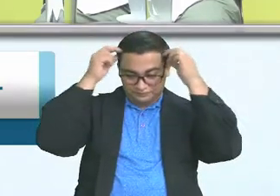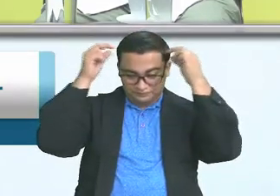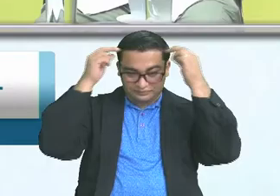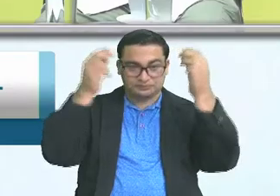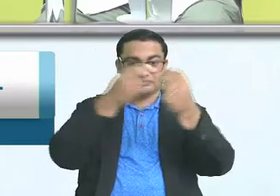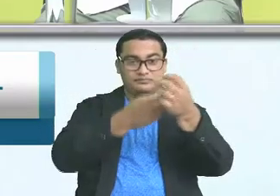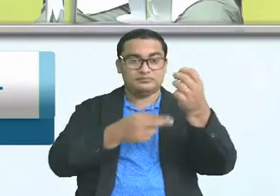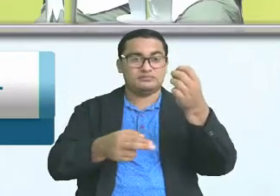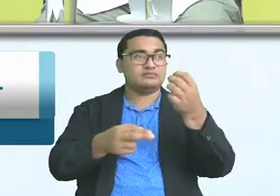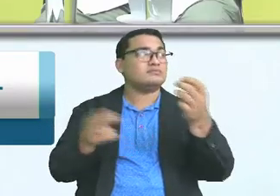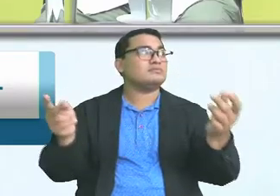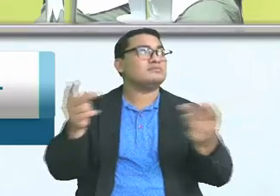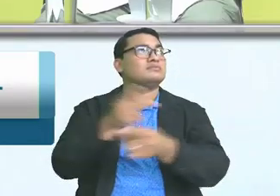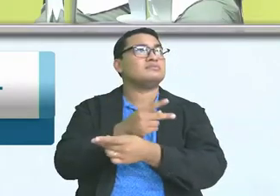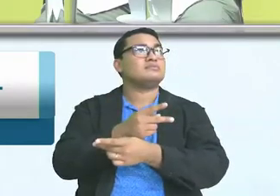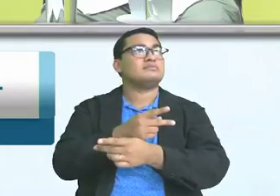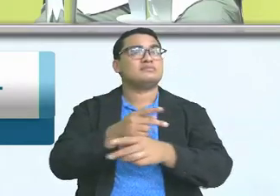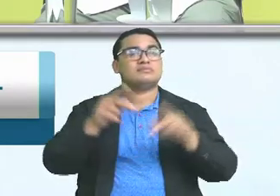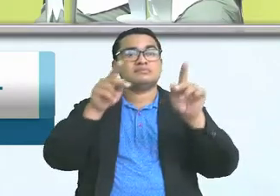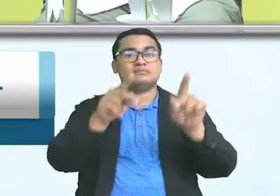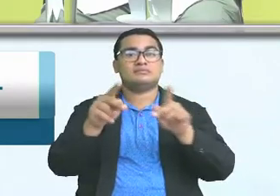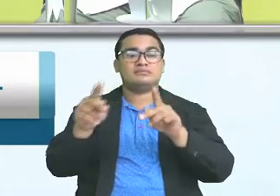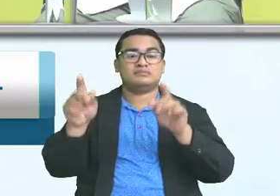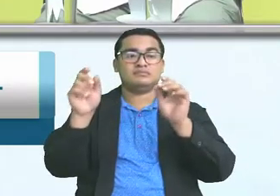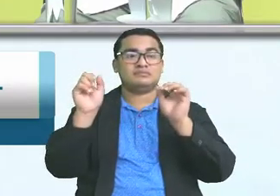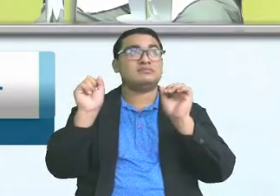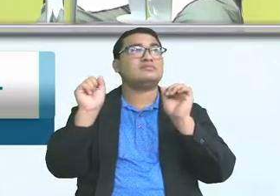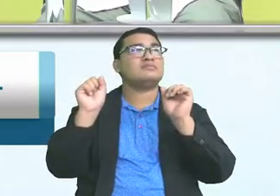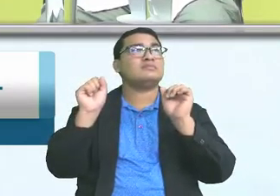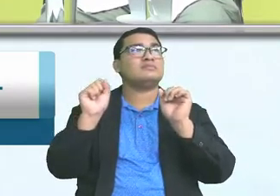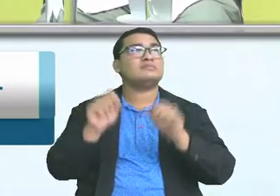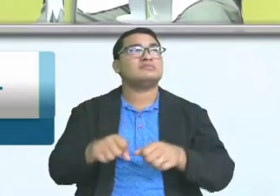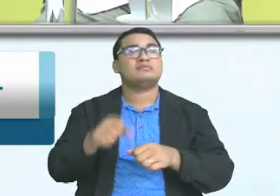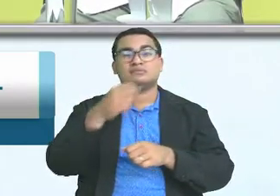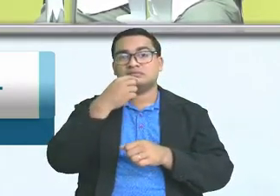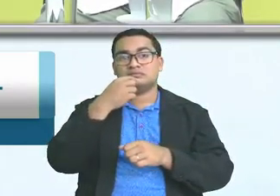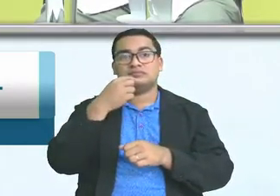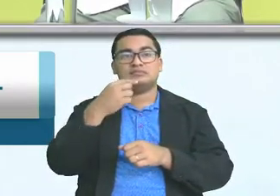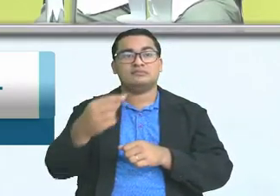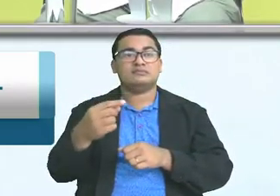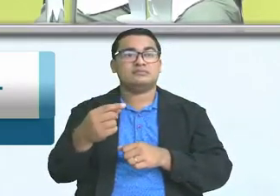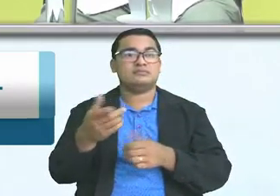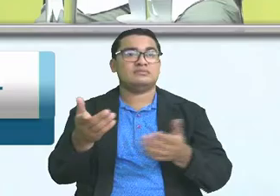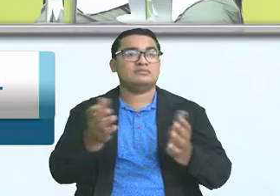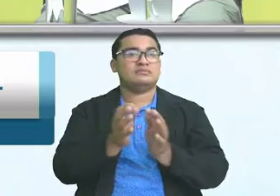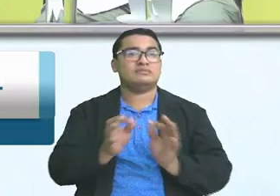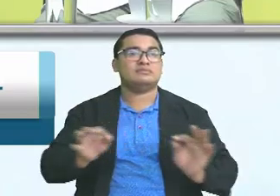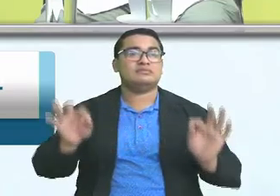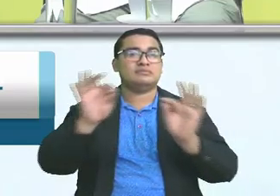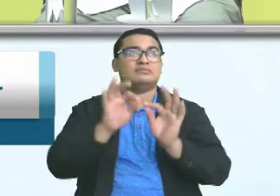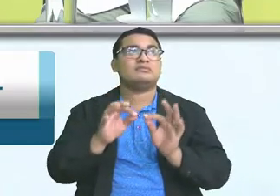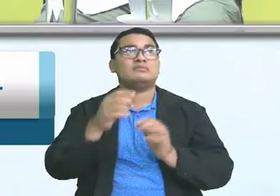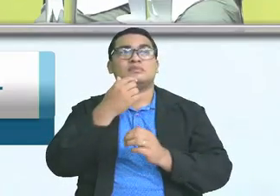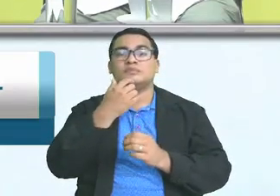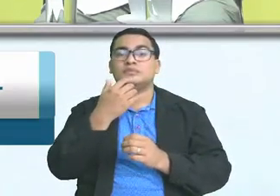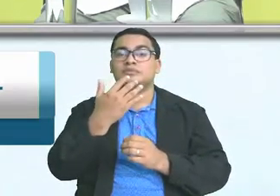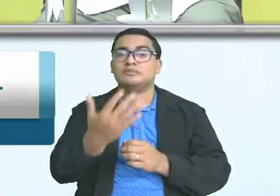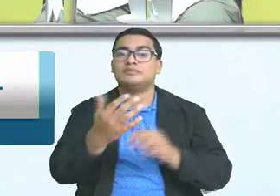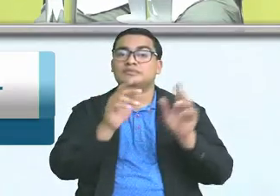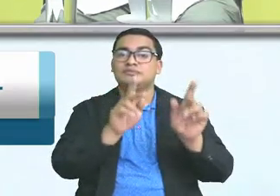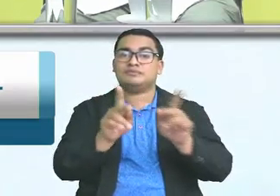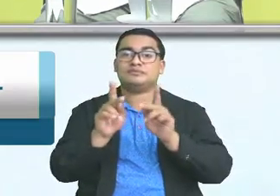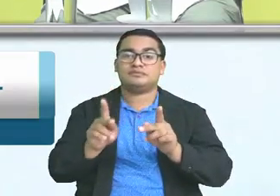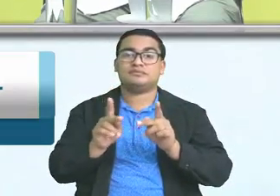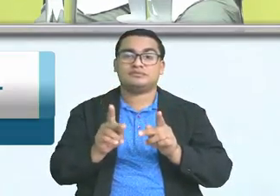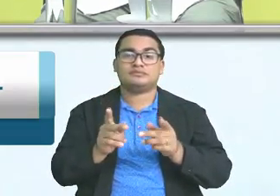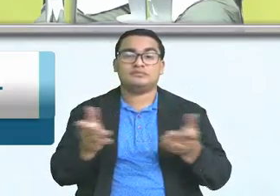más severa, y el paciente llega a perder el estado de conciencia rápidamente. precisamente porque los pacientes, estamos hablando